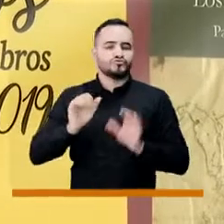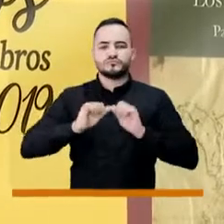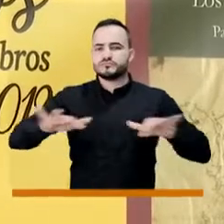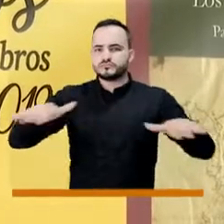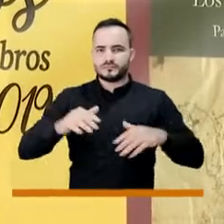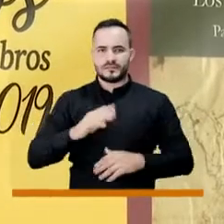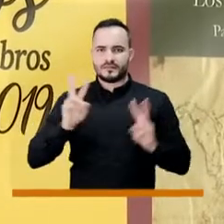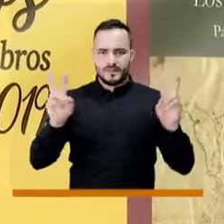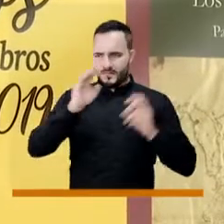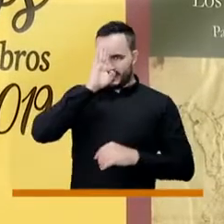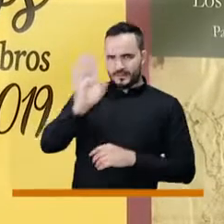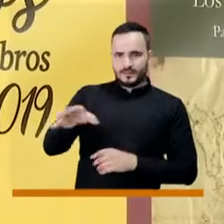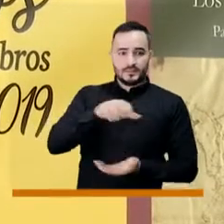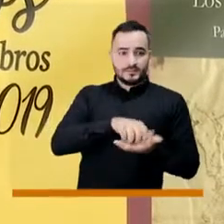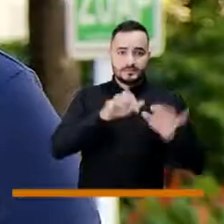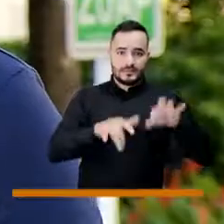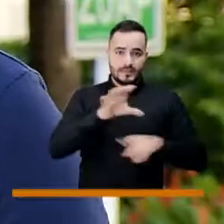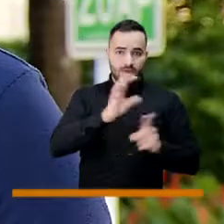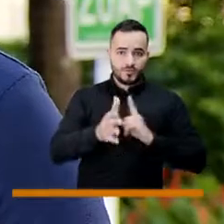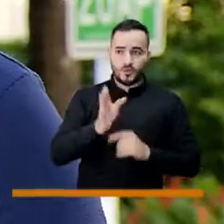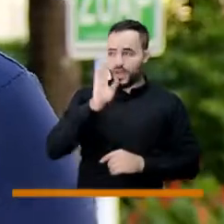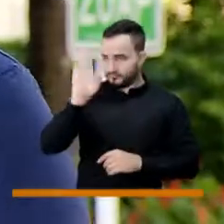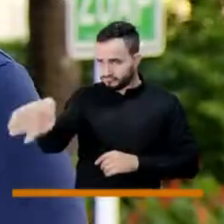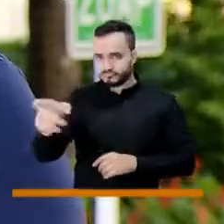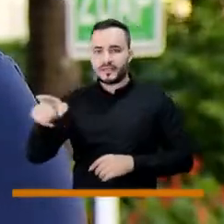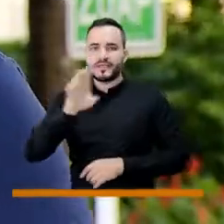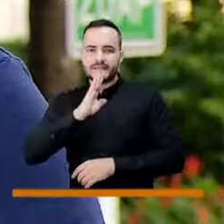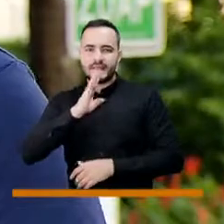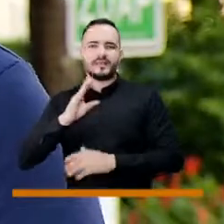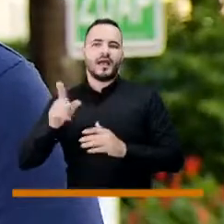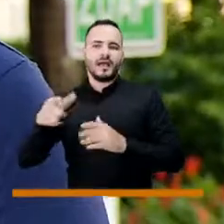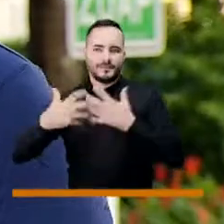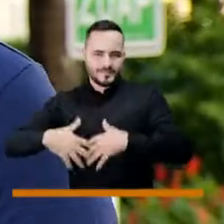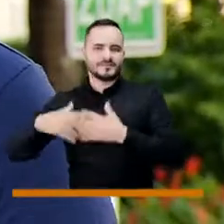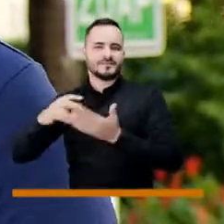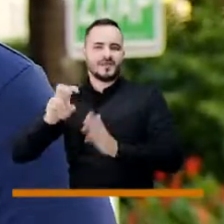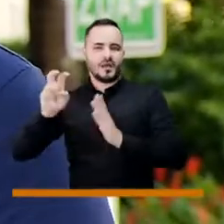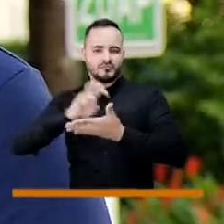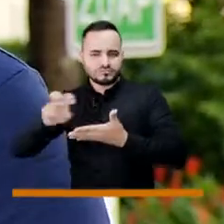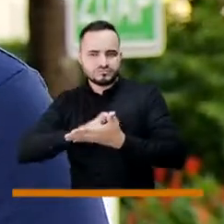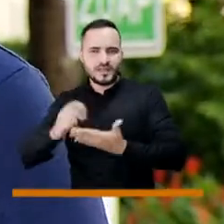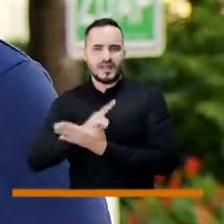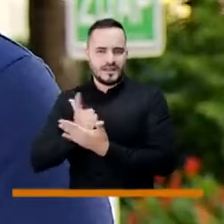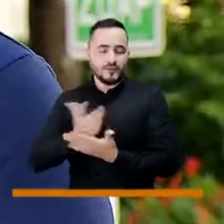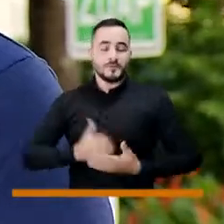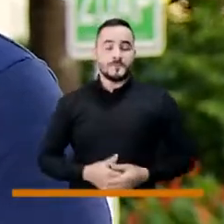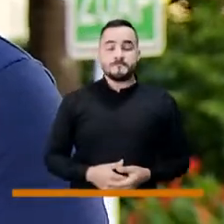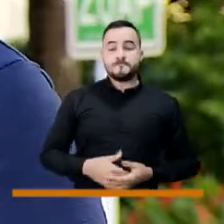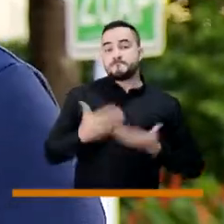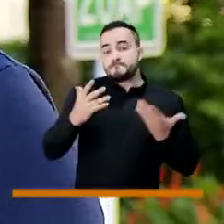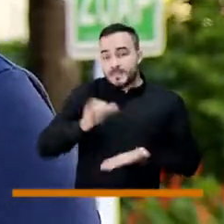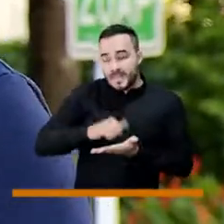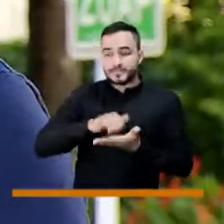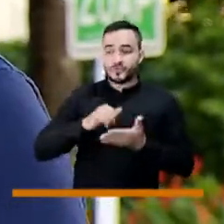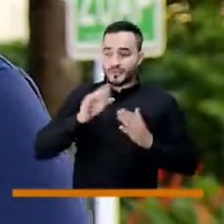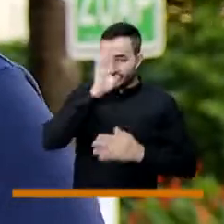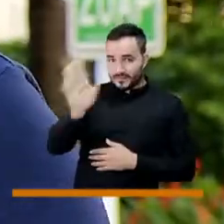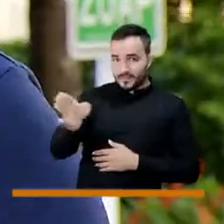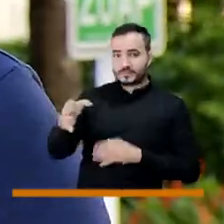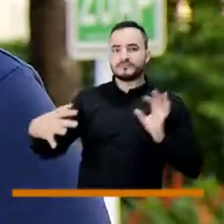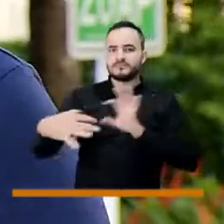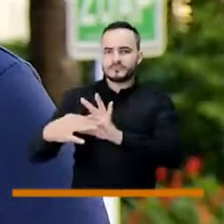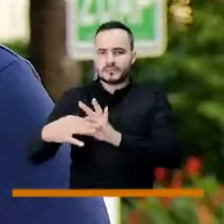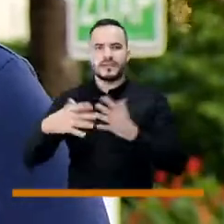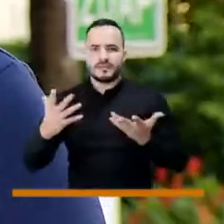por una contratación directa entre la Secretaría de Cultura y las editoriales. Esa forma de contratación directa es la que los entes de control le piden a